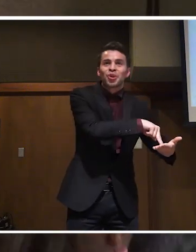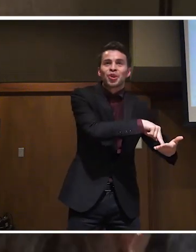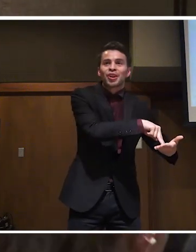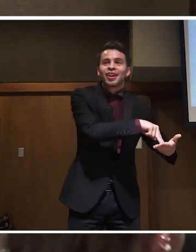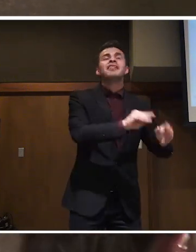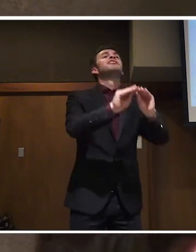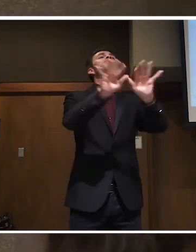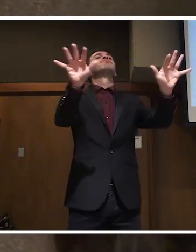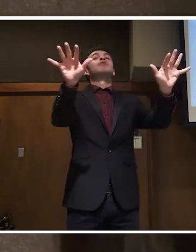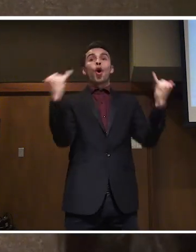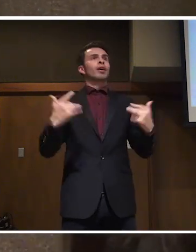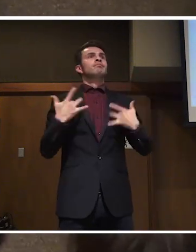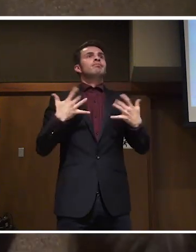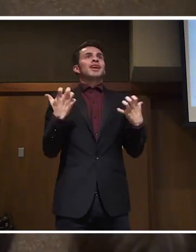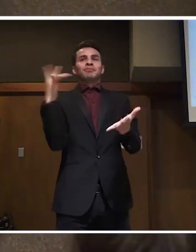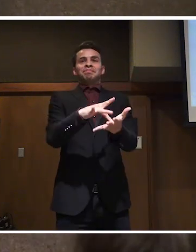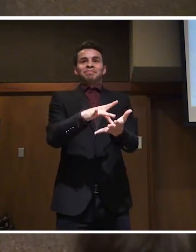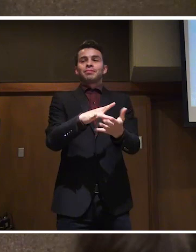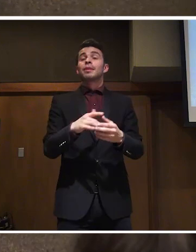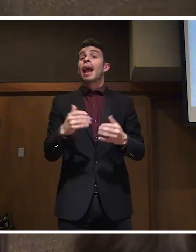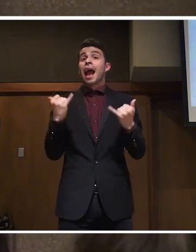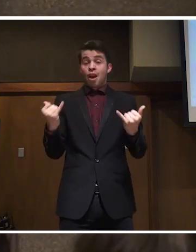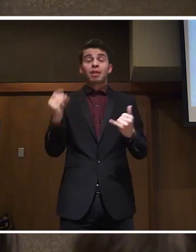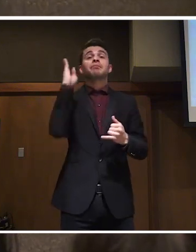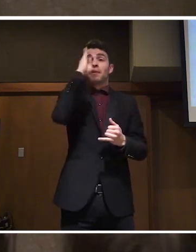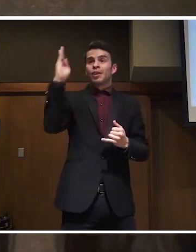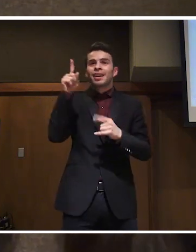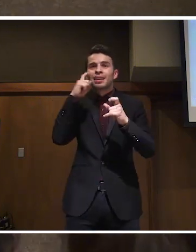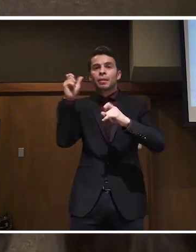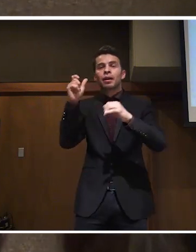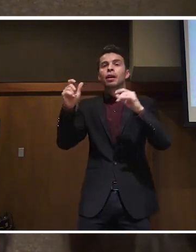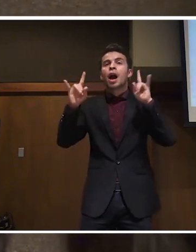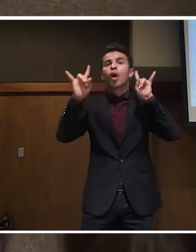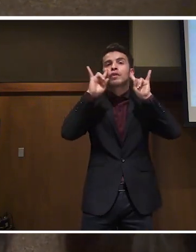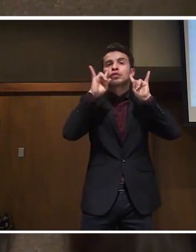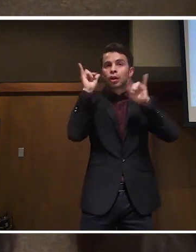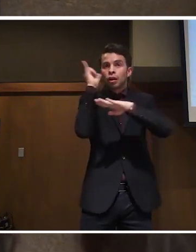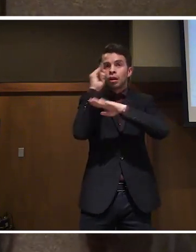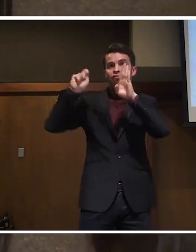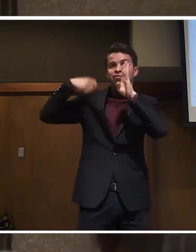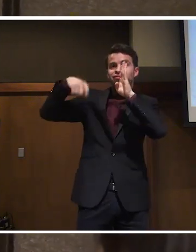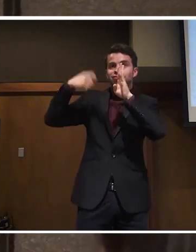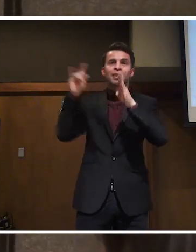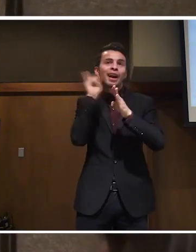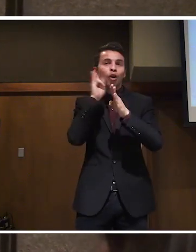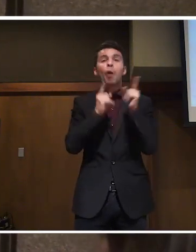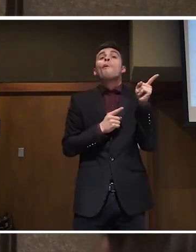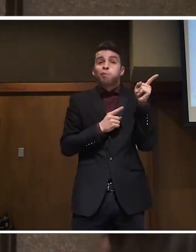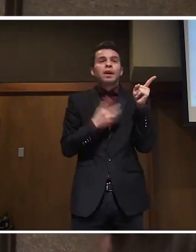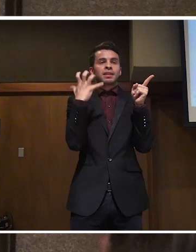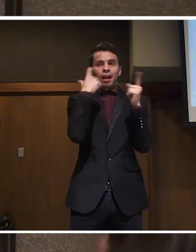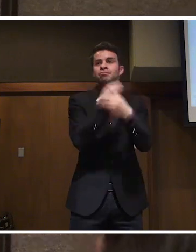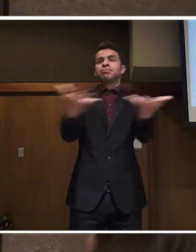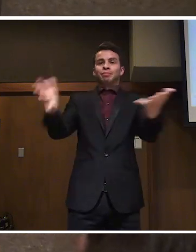en venir hoy acá. Estamos creando una biblioteca para sordos en audiovisual, y pues esa es la apuesta, ¿no? Crear una colección